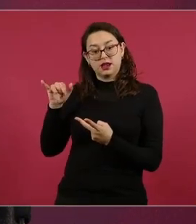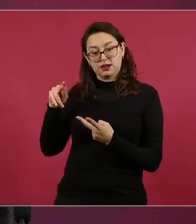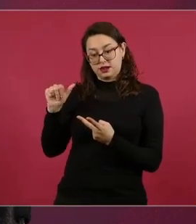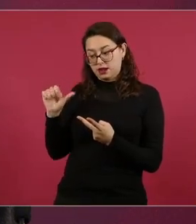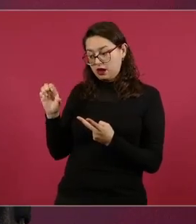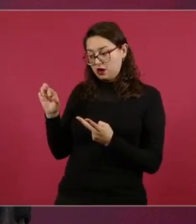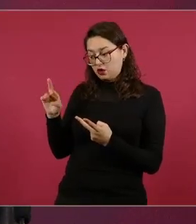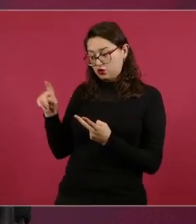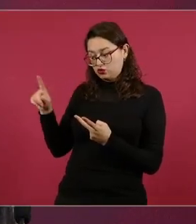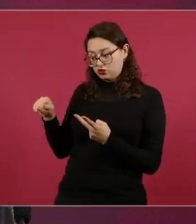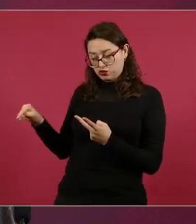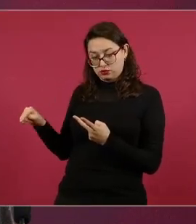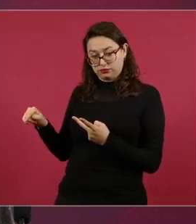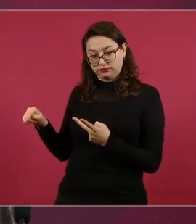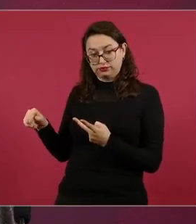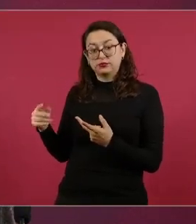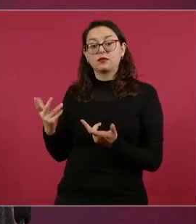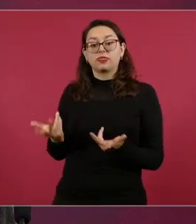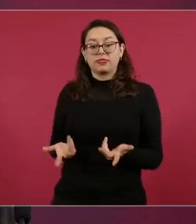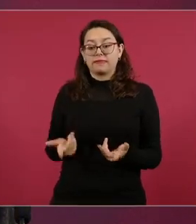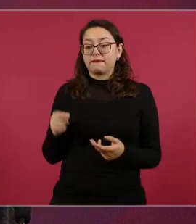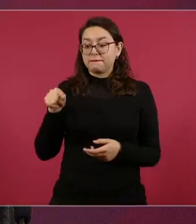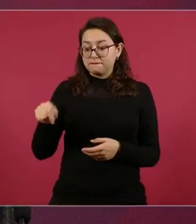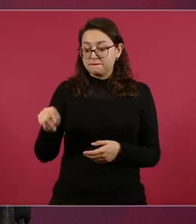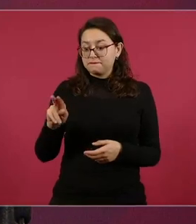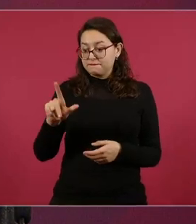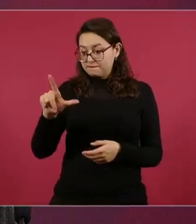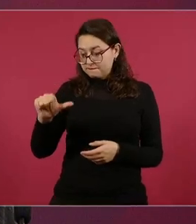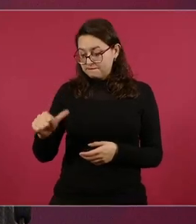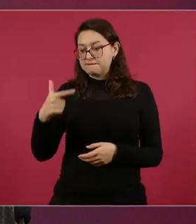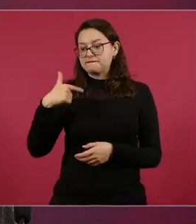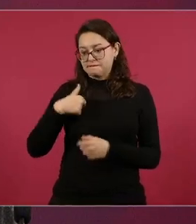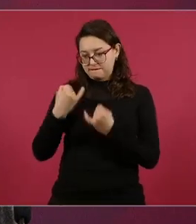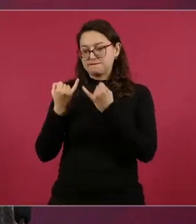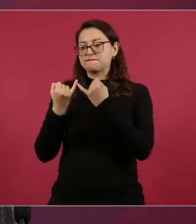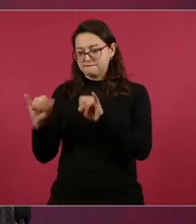Entonces, la de Tula sí me va a tocar inaugurarla